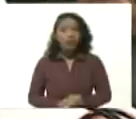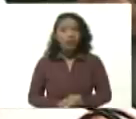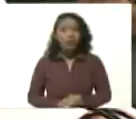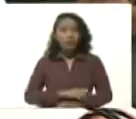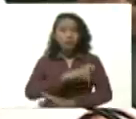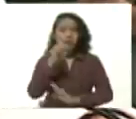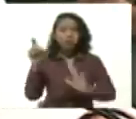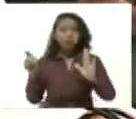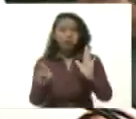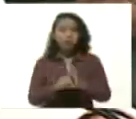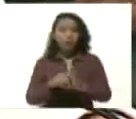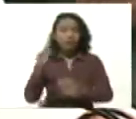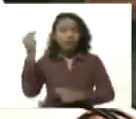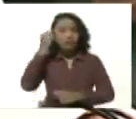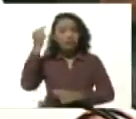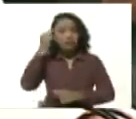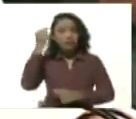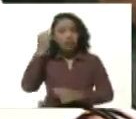totalmente obsesionado.